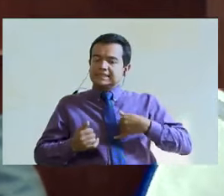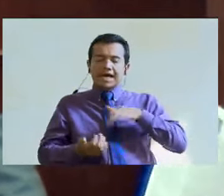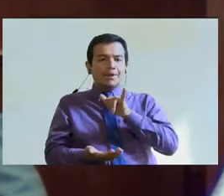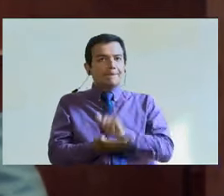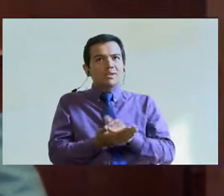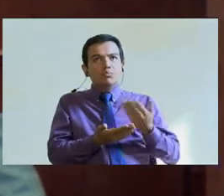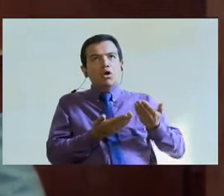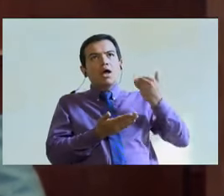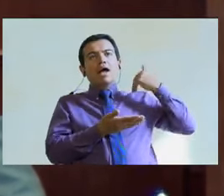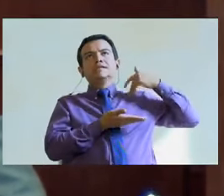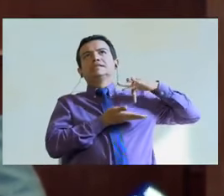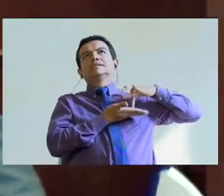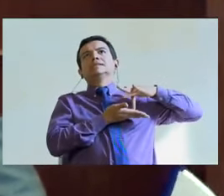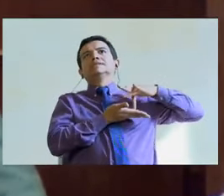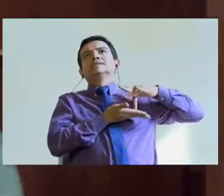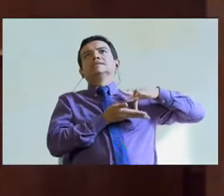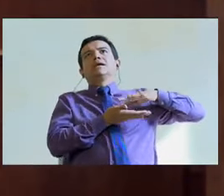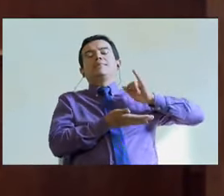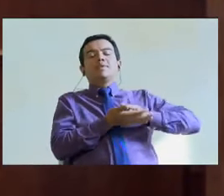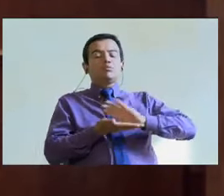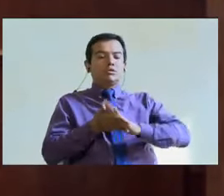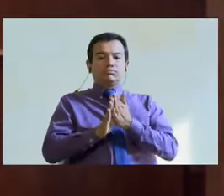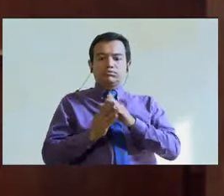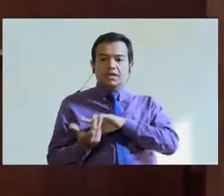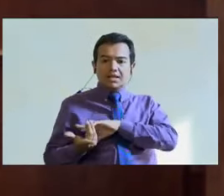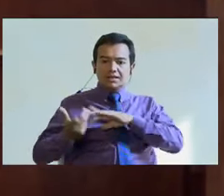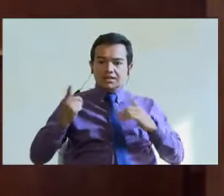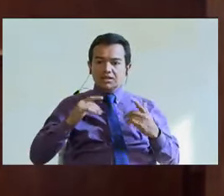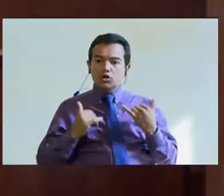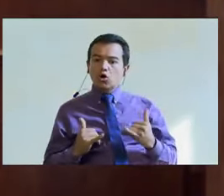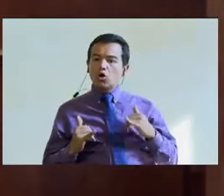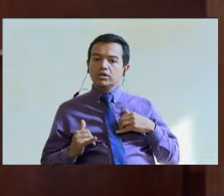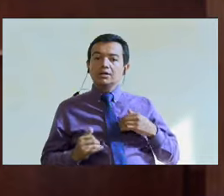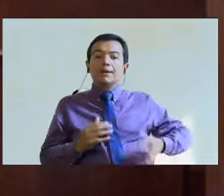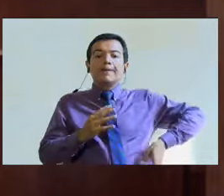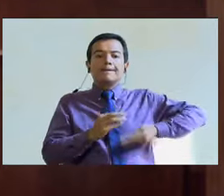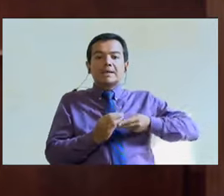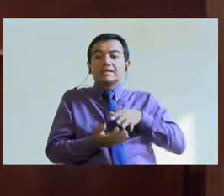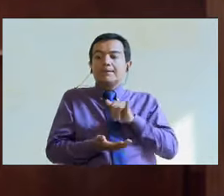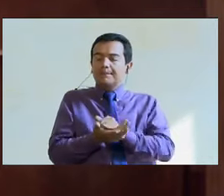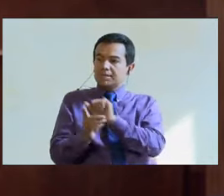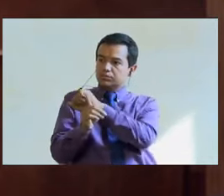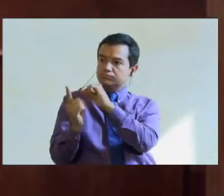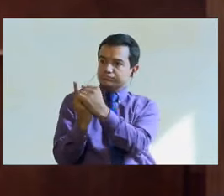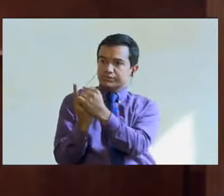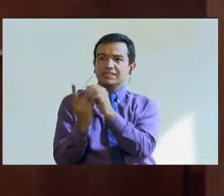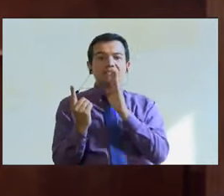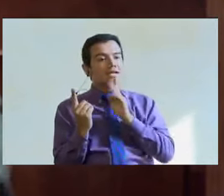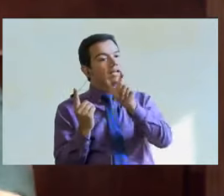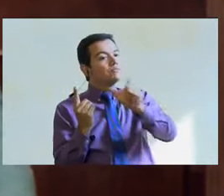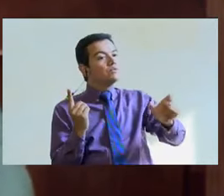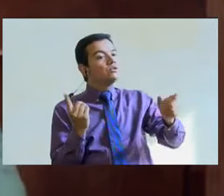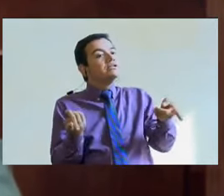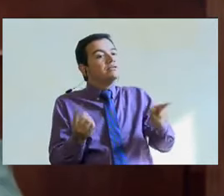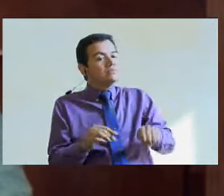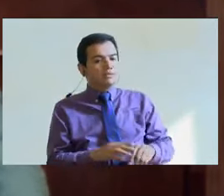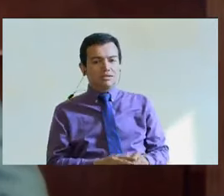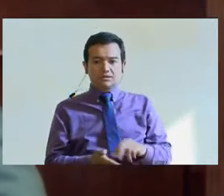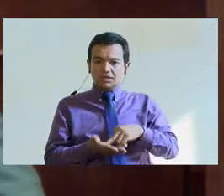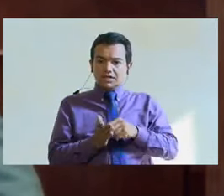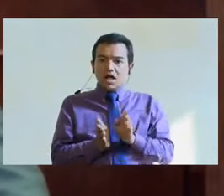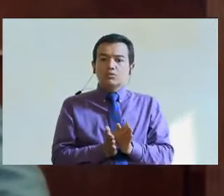deuda frente a los aforados constitucionales y con la misma sociedad colombiana la doble